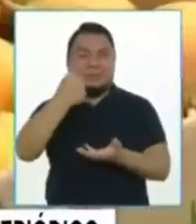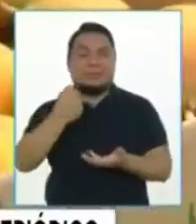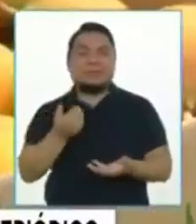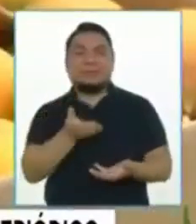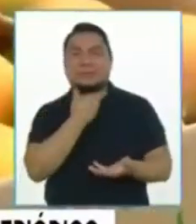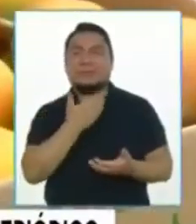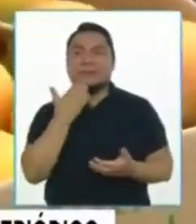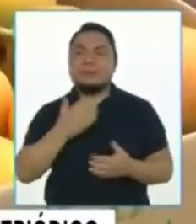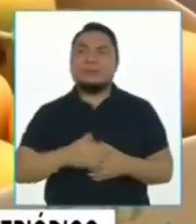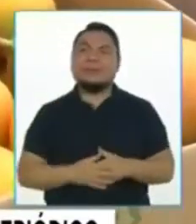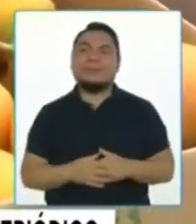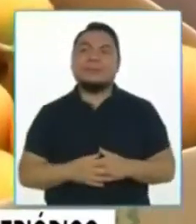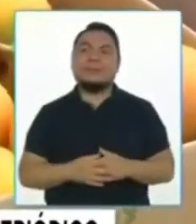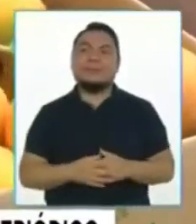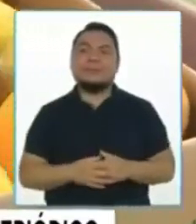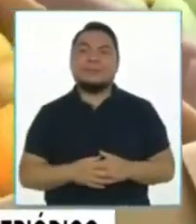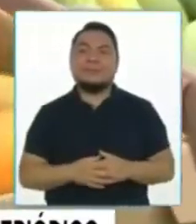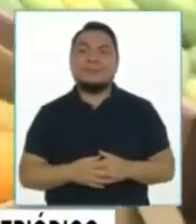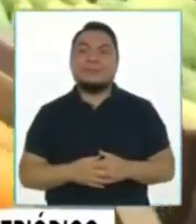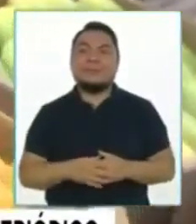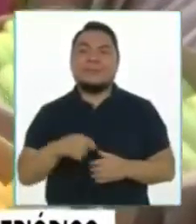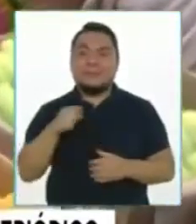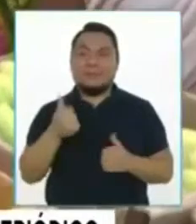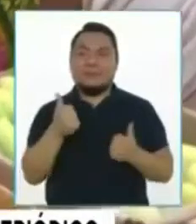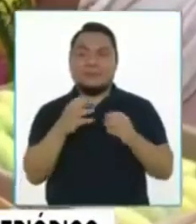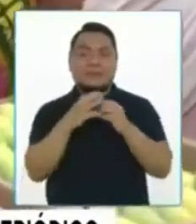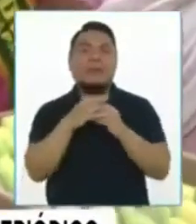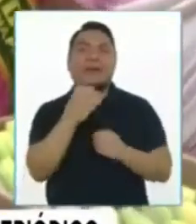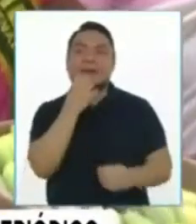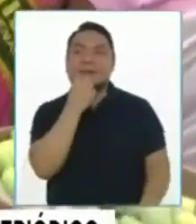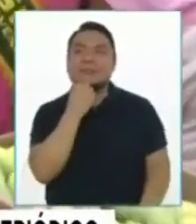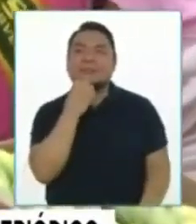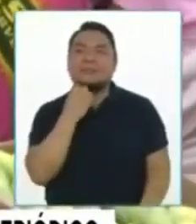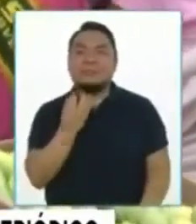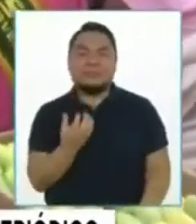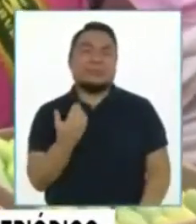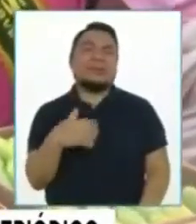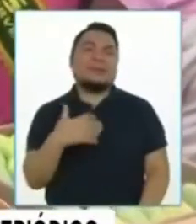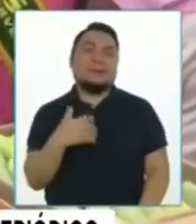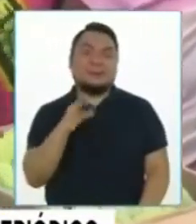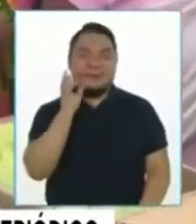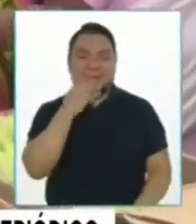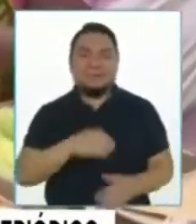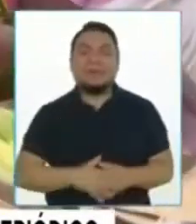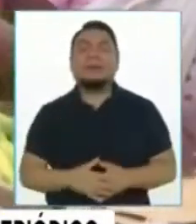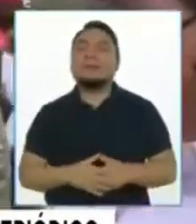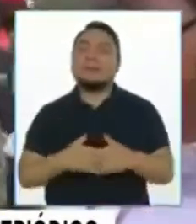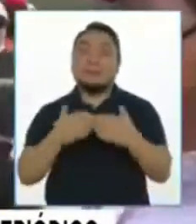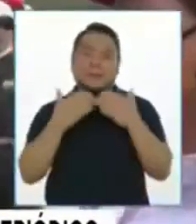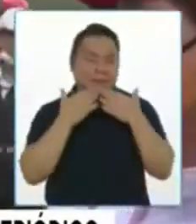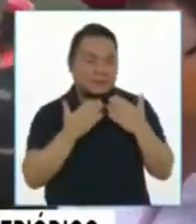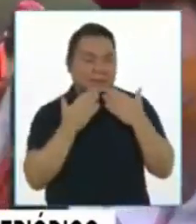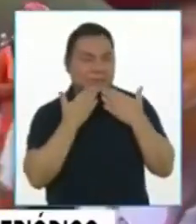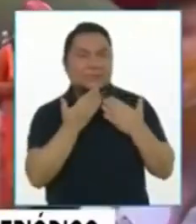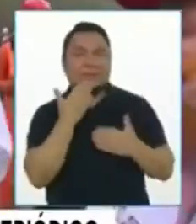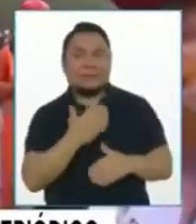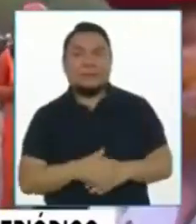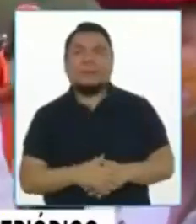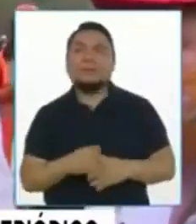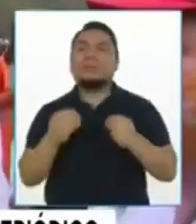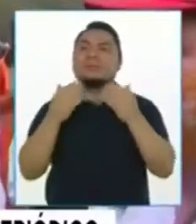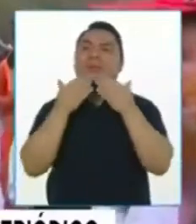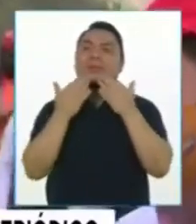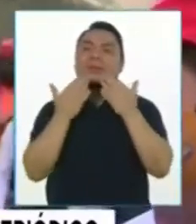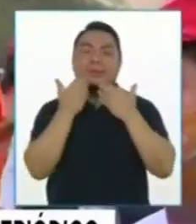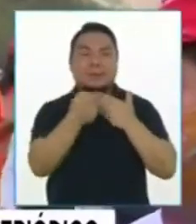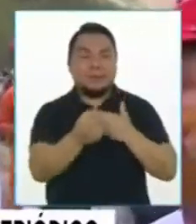Sí, papá. Ahora sí soy. Ahora sí. De verdad, Pampa. Muy bien. Ahora parezco. gracias, señor. Muchas gracias. Muchas